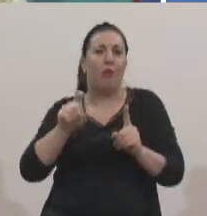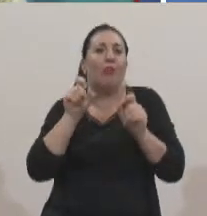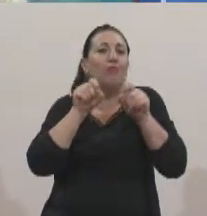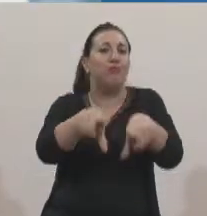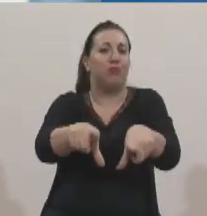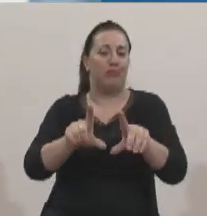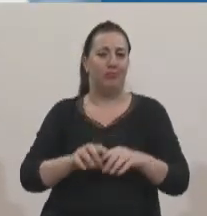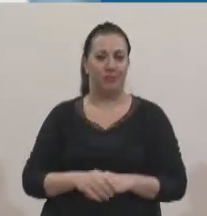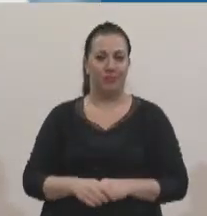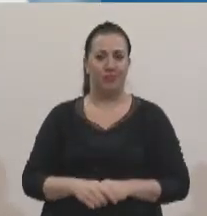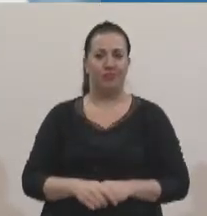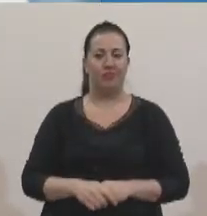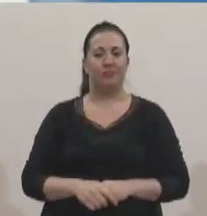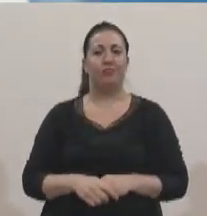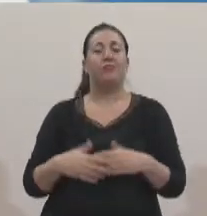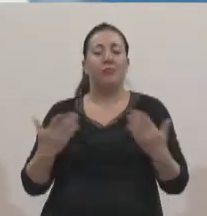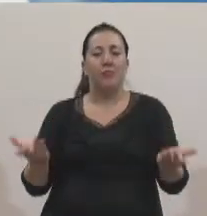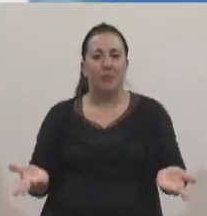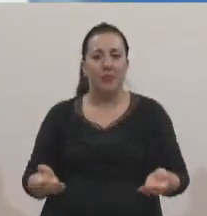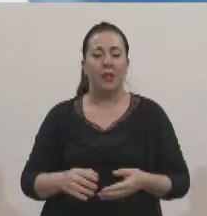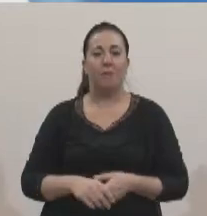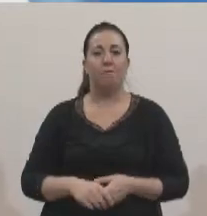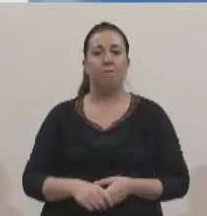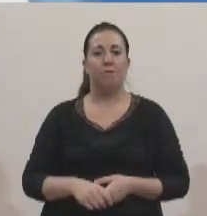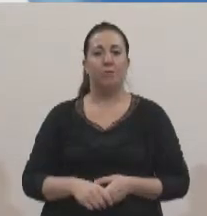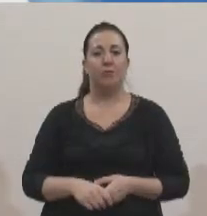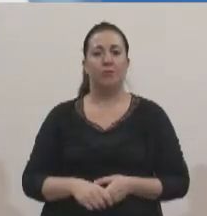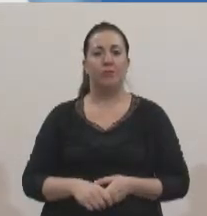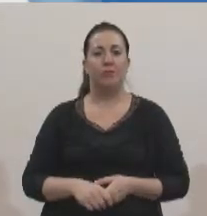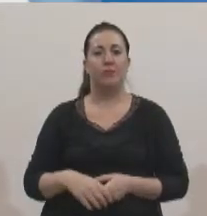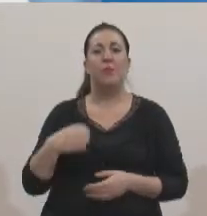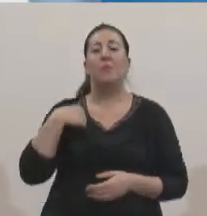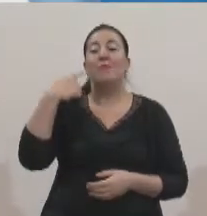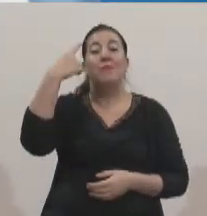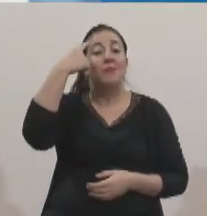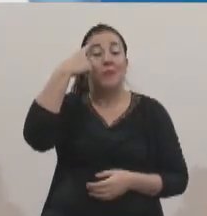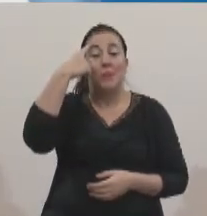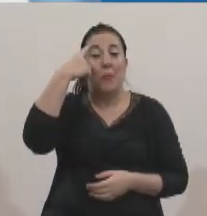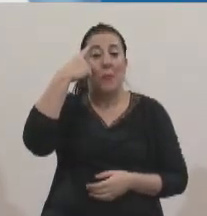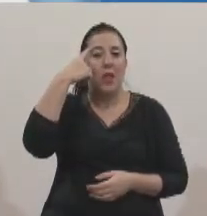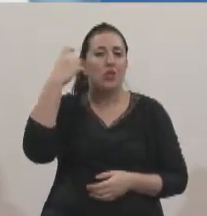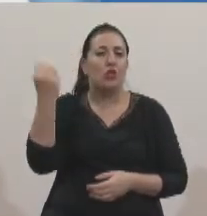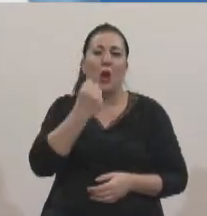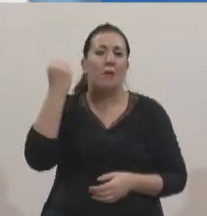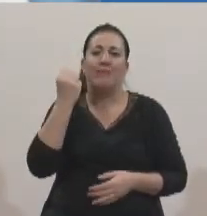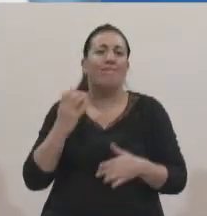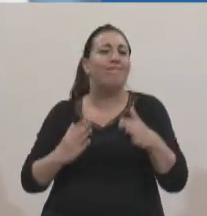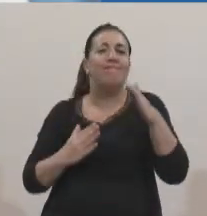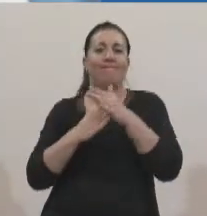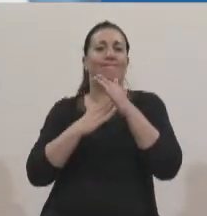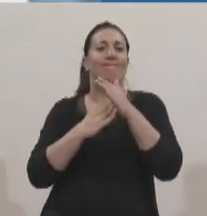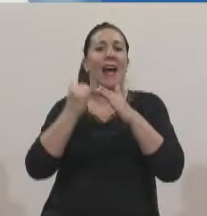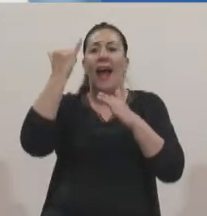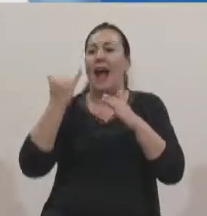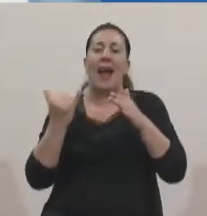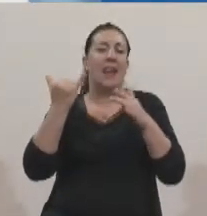pertenecen a ese mundo. Entonces, creo que la diferencia fundamental por la cual tenemos esta